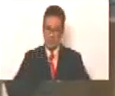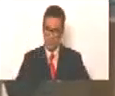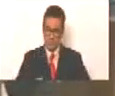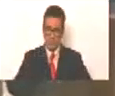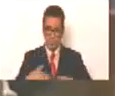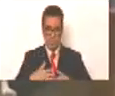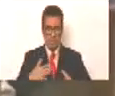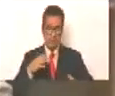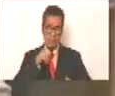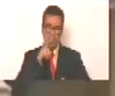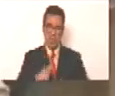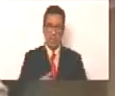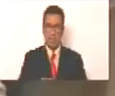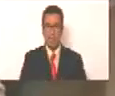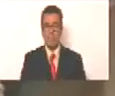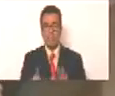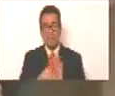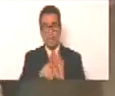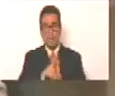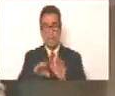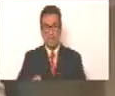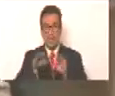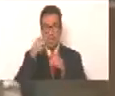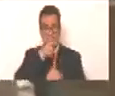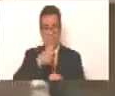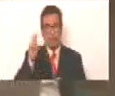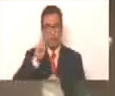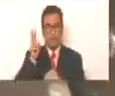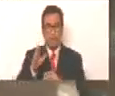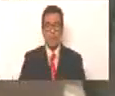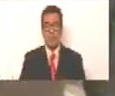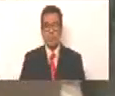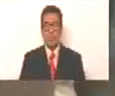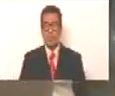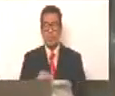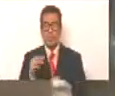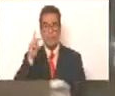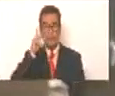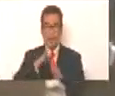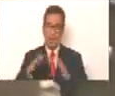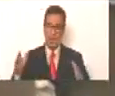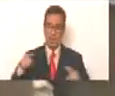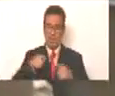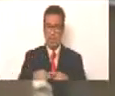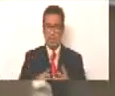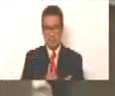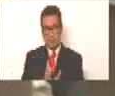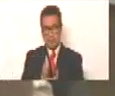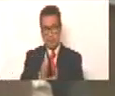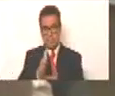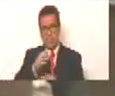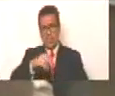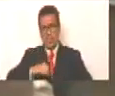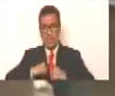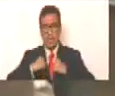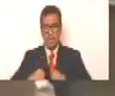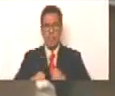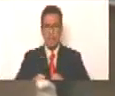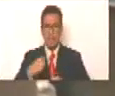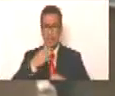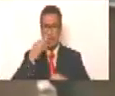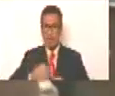los derechos e intereses del pueblo venezolano, dejando un inmenso legado para continuar la consolidación de una verdadera